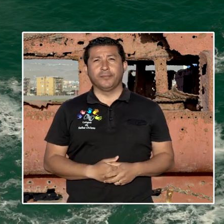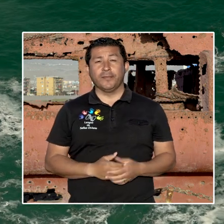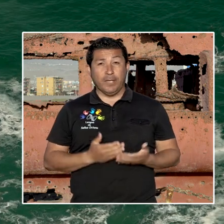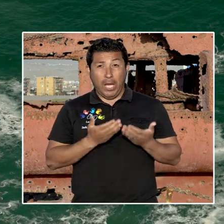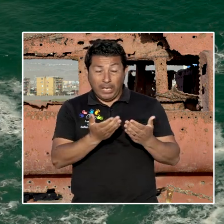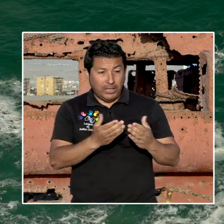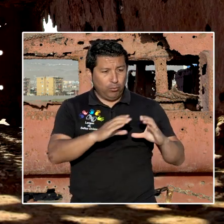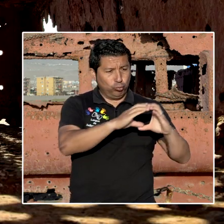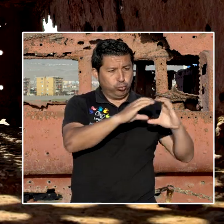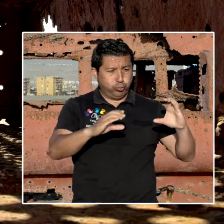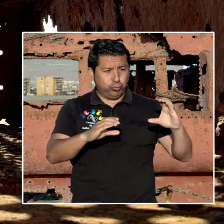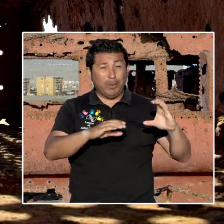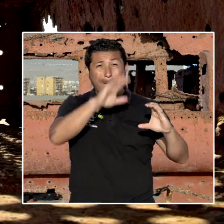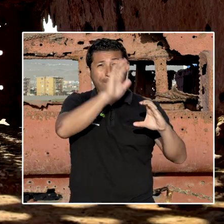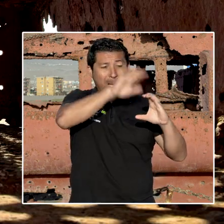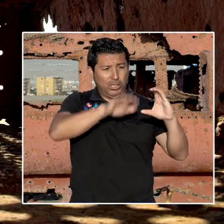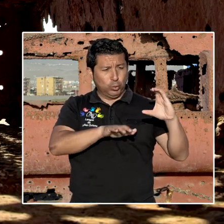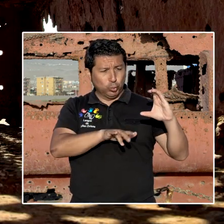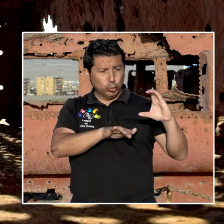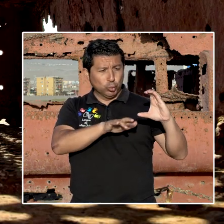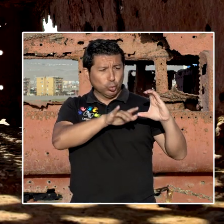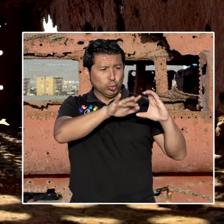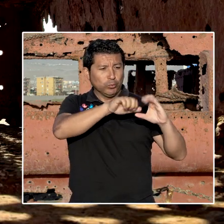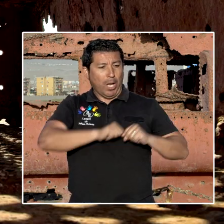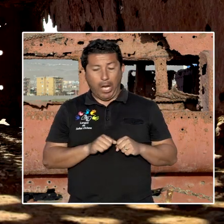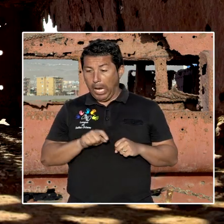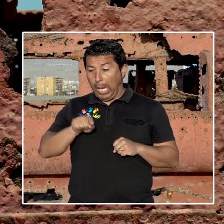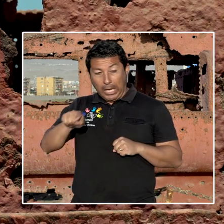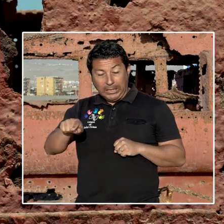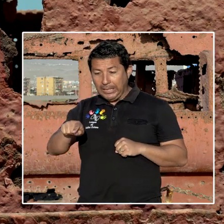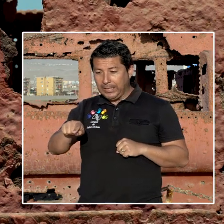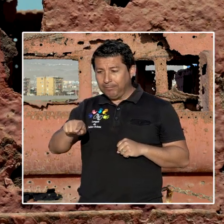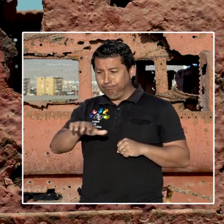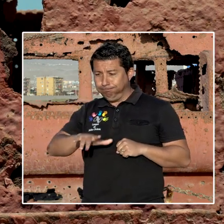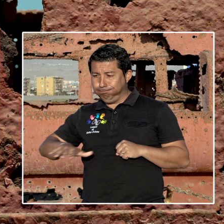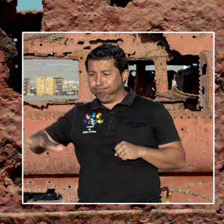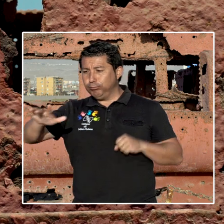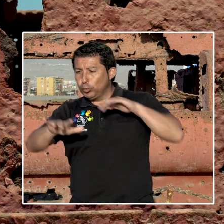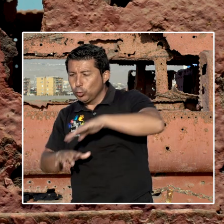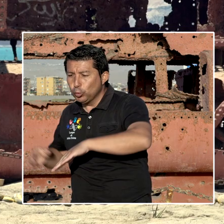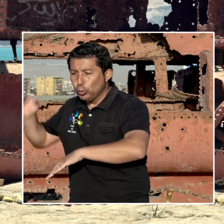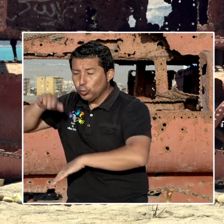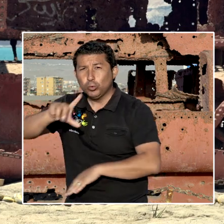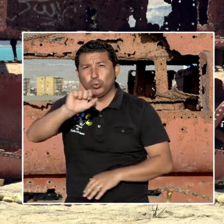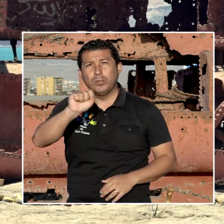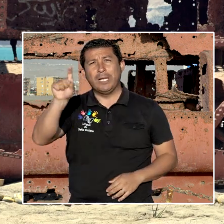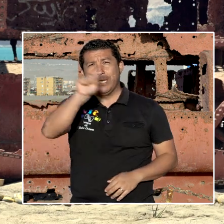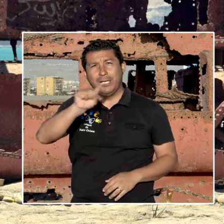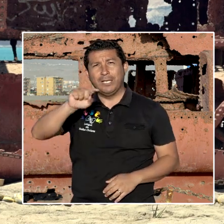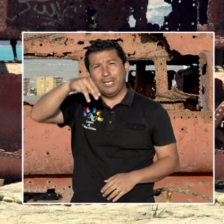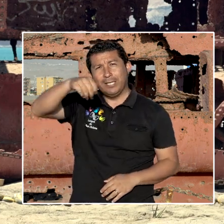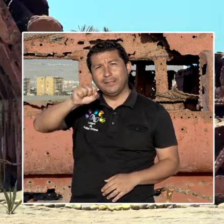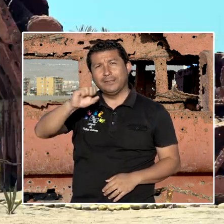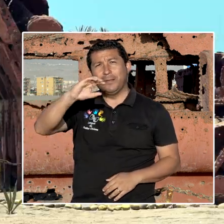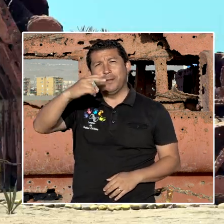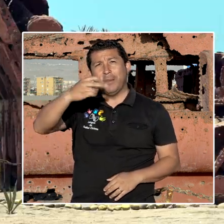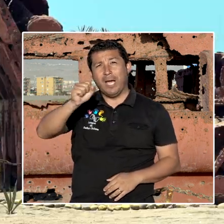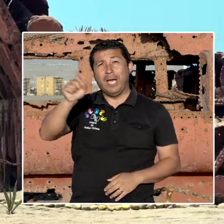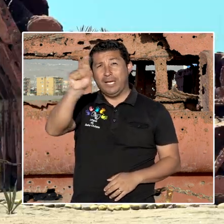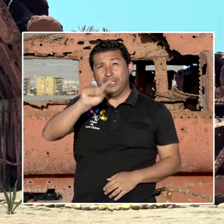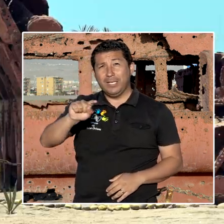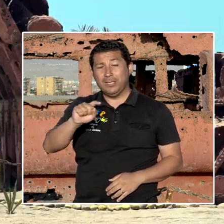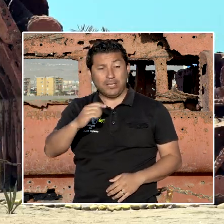de hecho hoy en día aún es posible ver los restos de sus calderas frente a la playa las